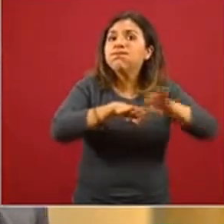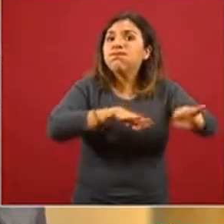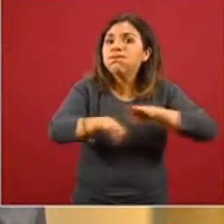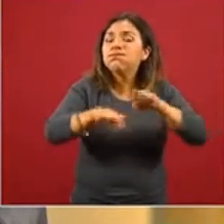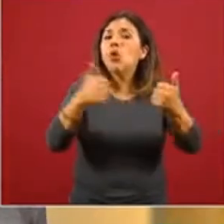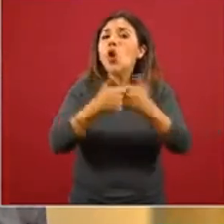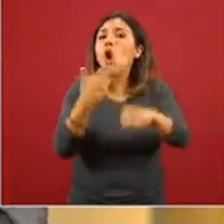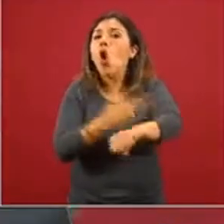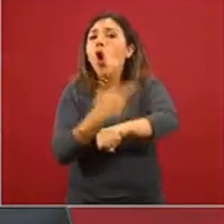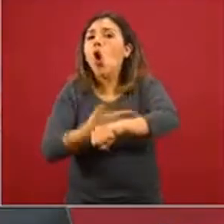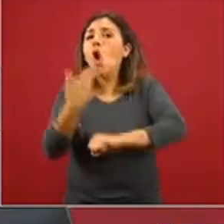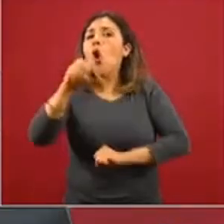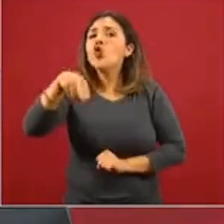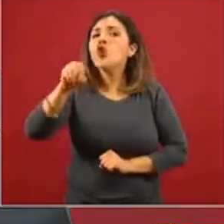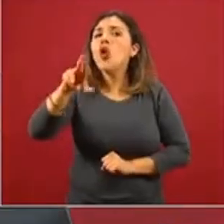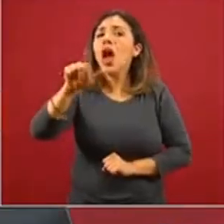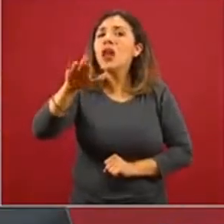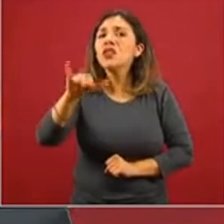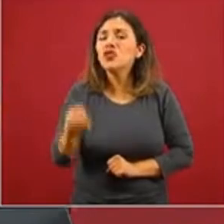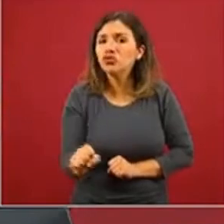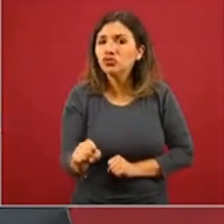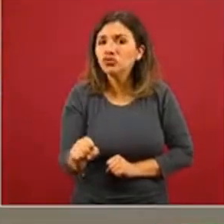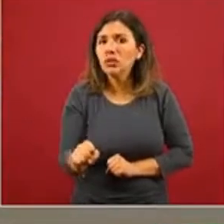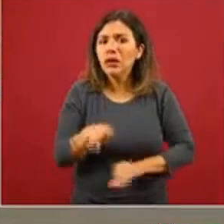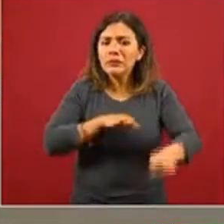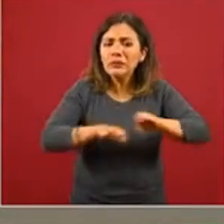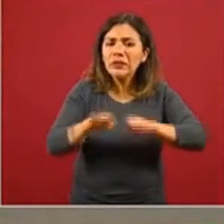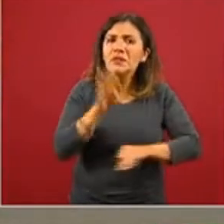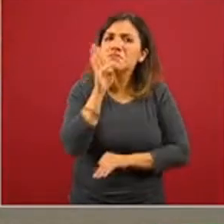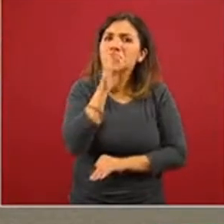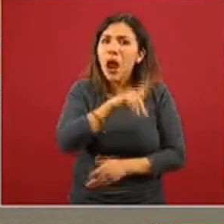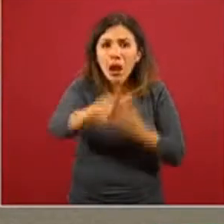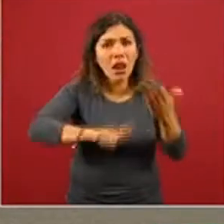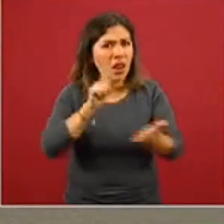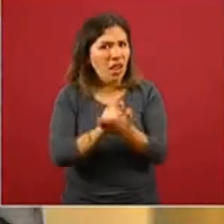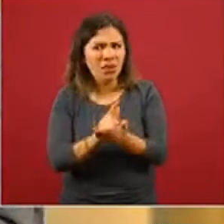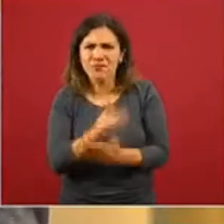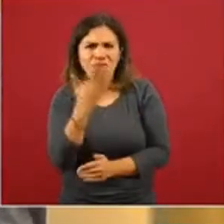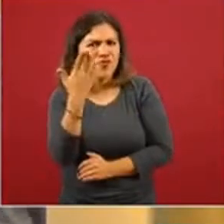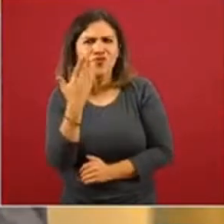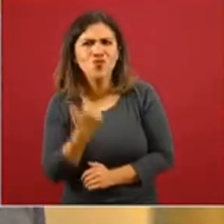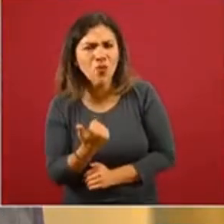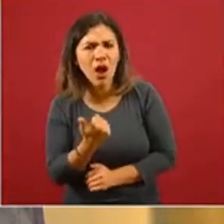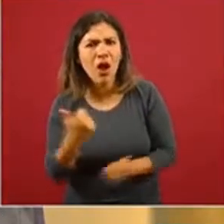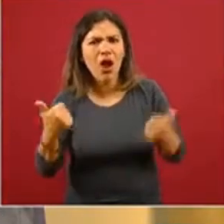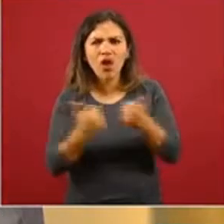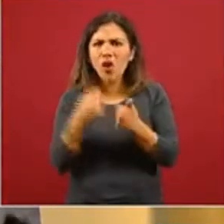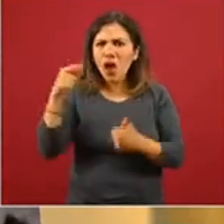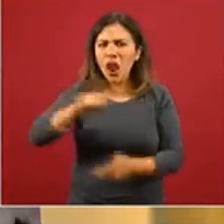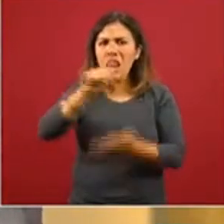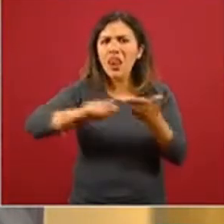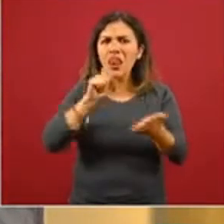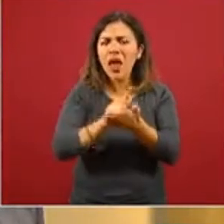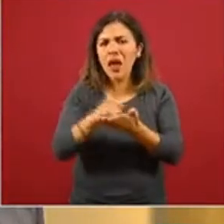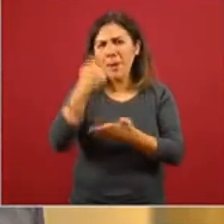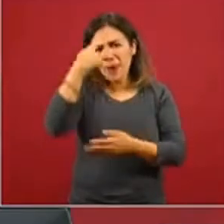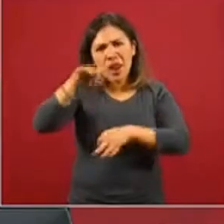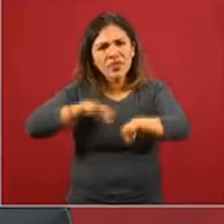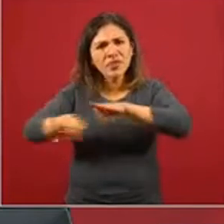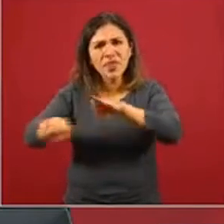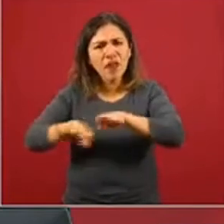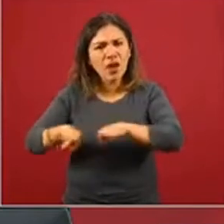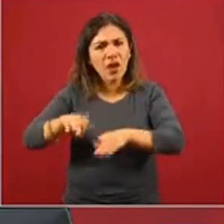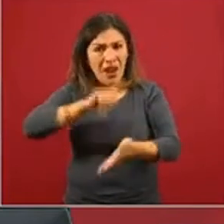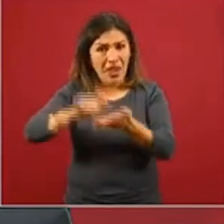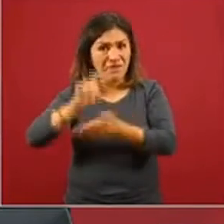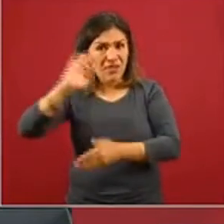trabajando por honorarios en condiciones precarias, en condiciones de hecho ilegales, contrarias a la Ley General de Salud, de Trabajo, la